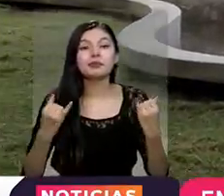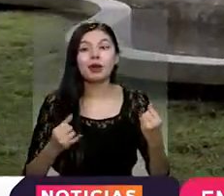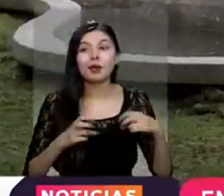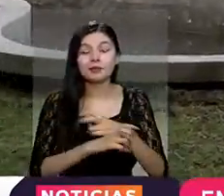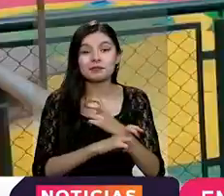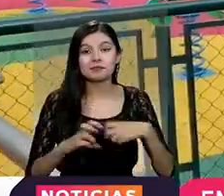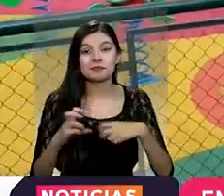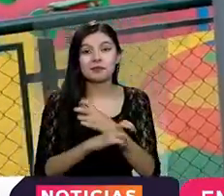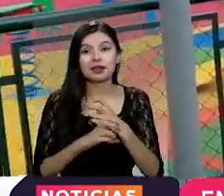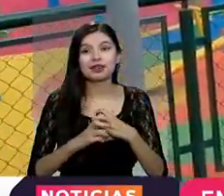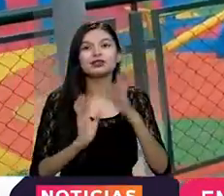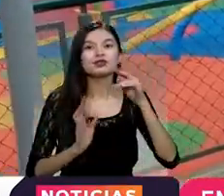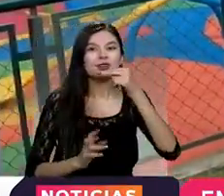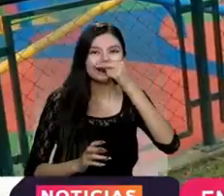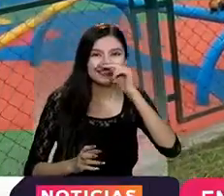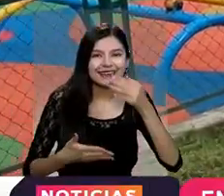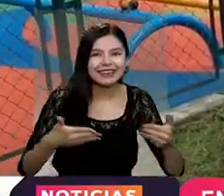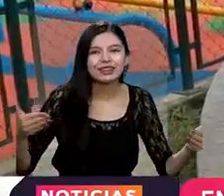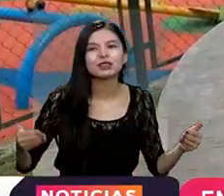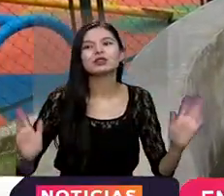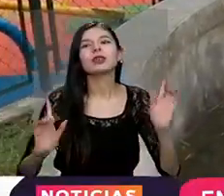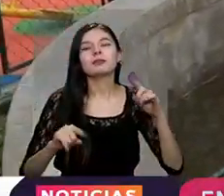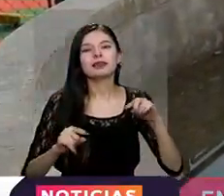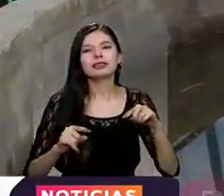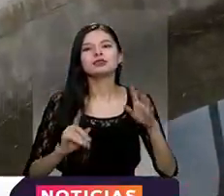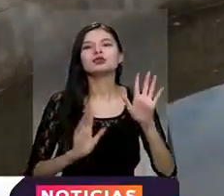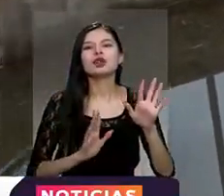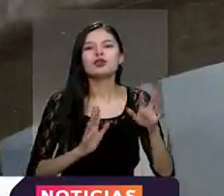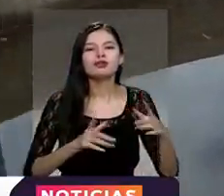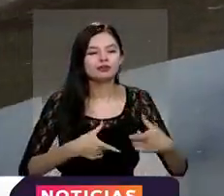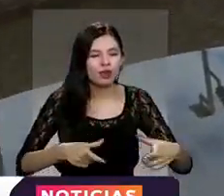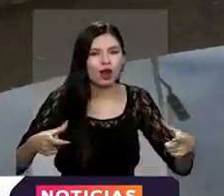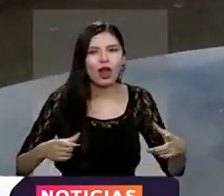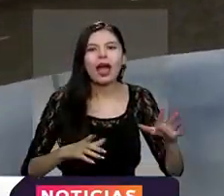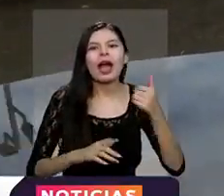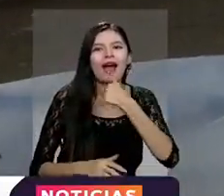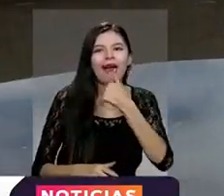ambiental, parque infantil, biosaludable, espejo de agua, senderos y paisajismo.